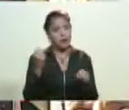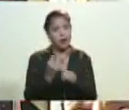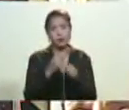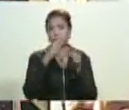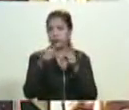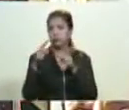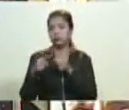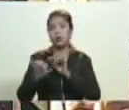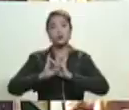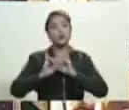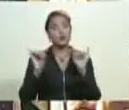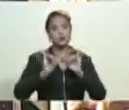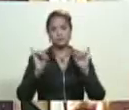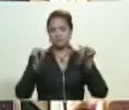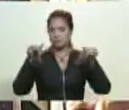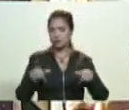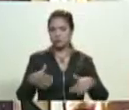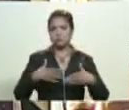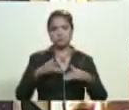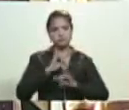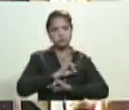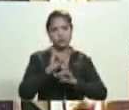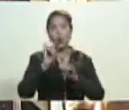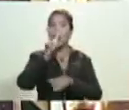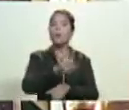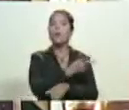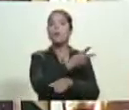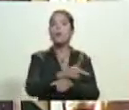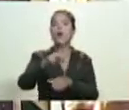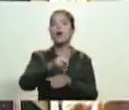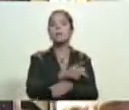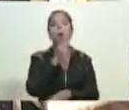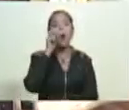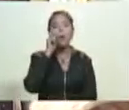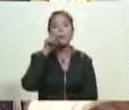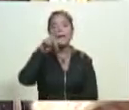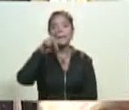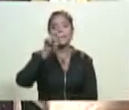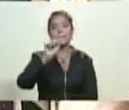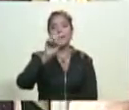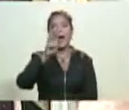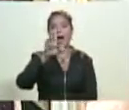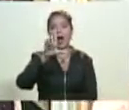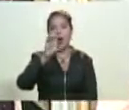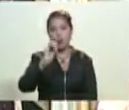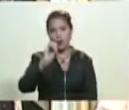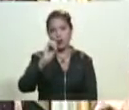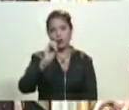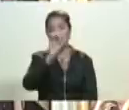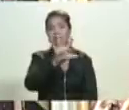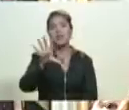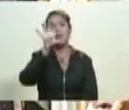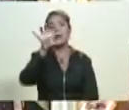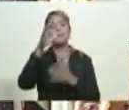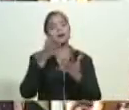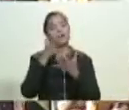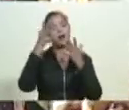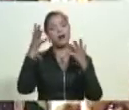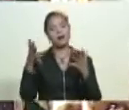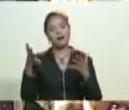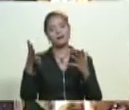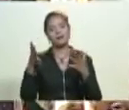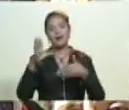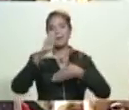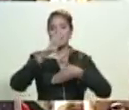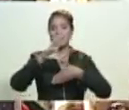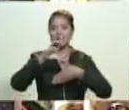yo quiero despedir mis palabras con un poema de Pablo Neruda, de la patria grande, de nuestra